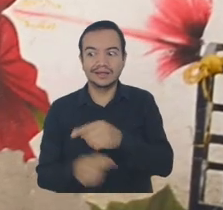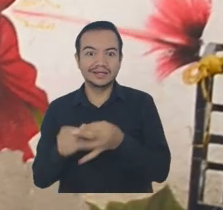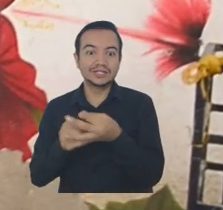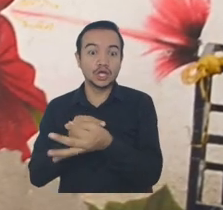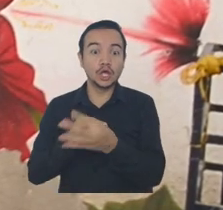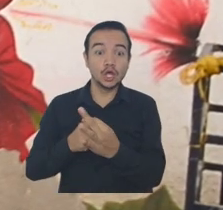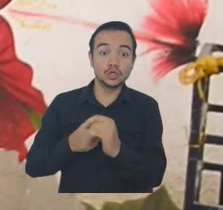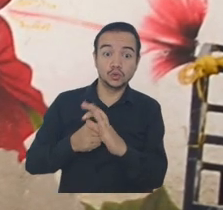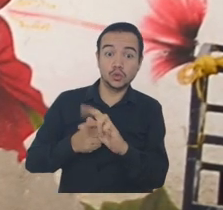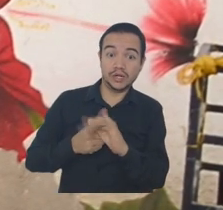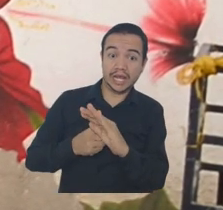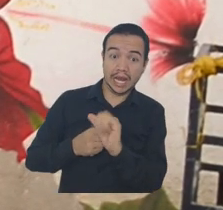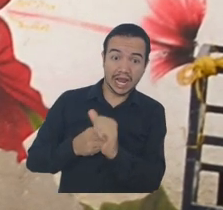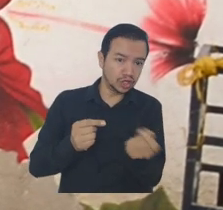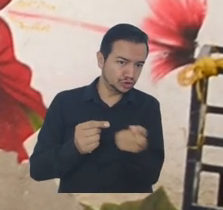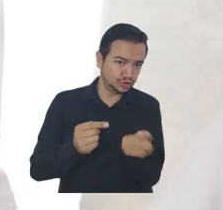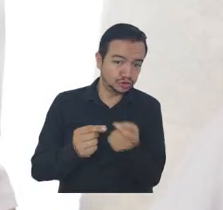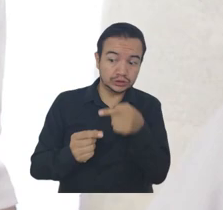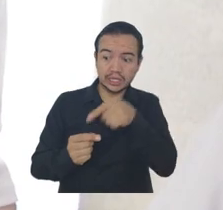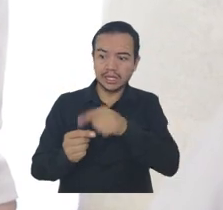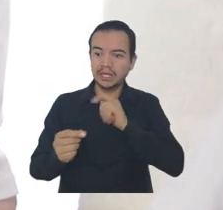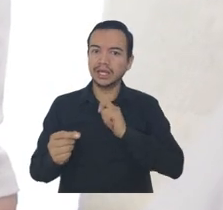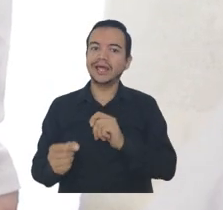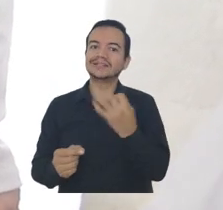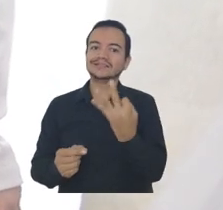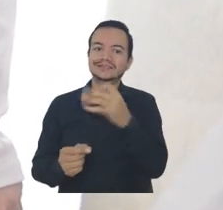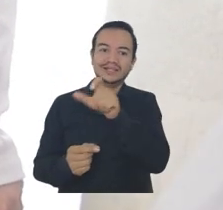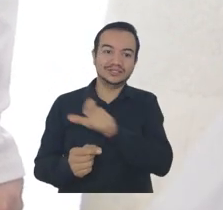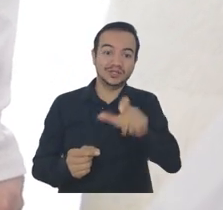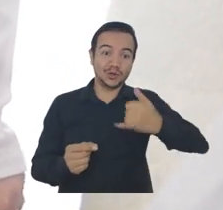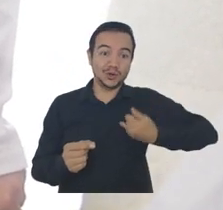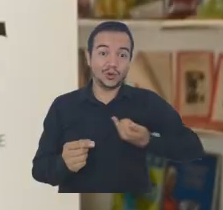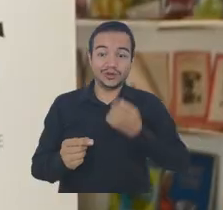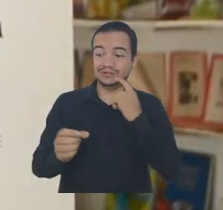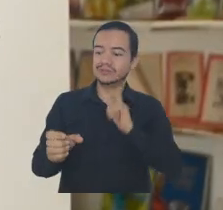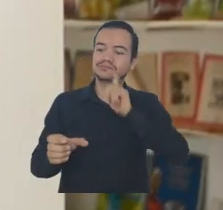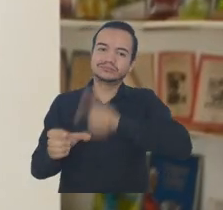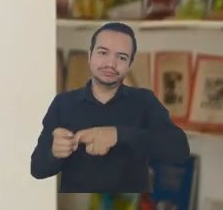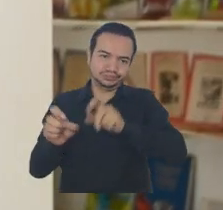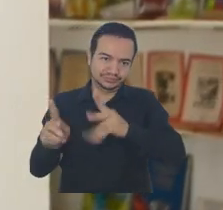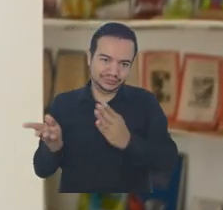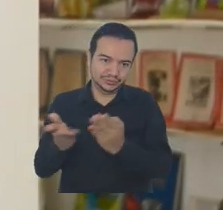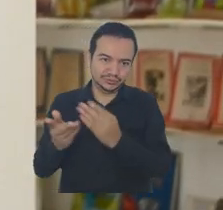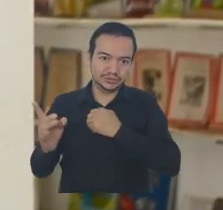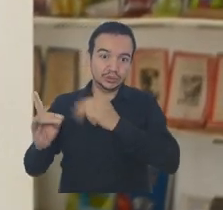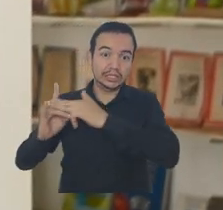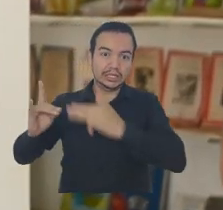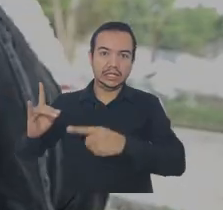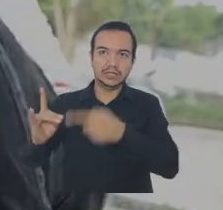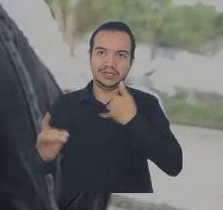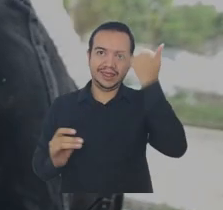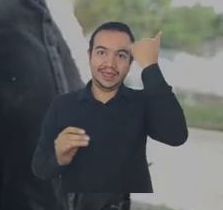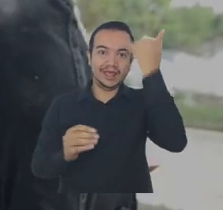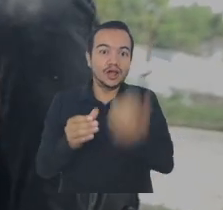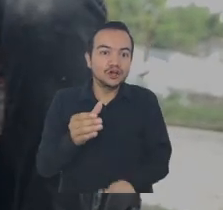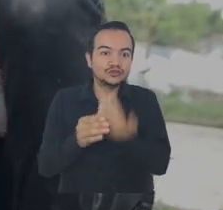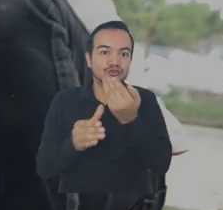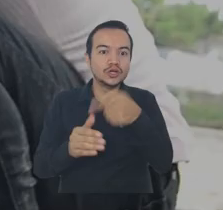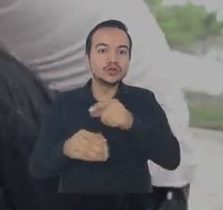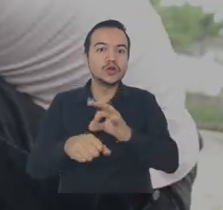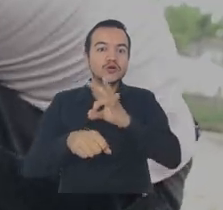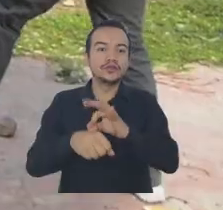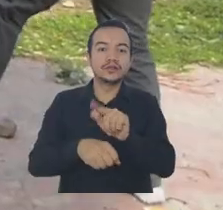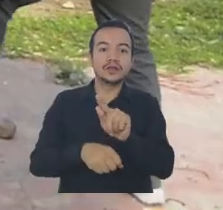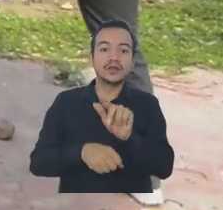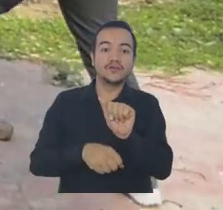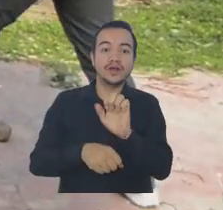de la Universidad del Magdalena, quienes desde el corregimiento de Tucurinca crearon la Fundación Ambientalista y de Emprendimiento Laboral, FAELT,